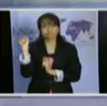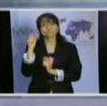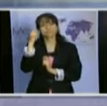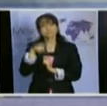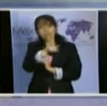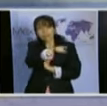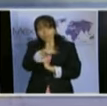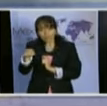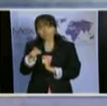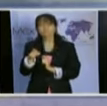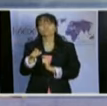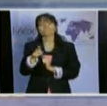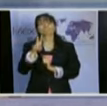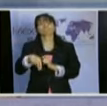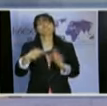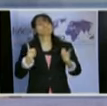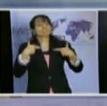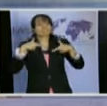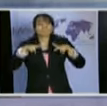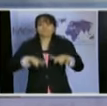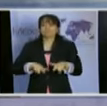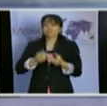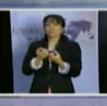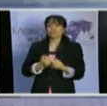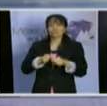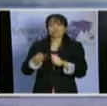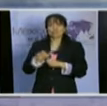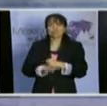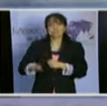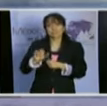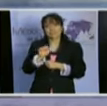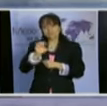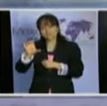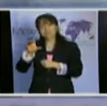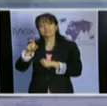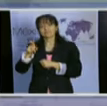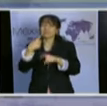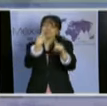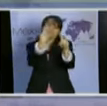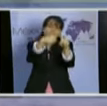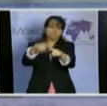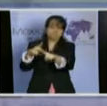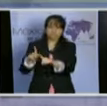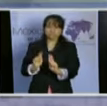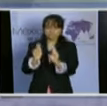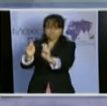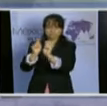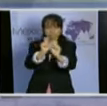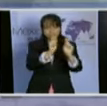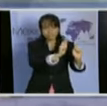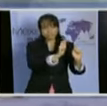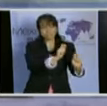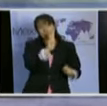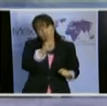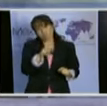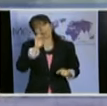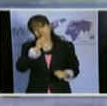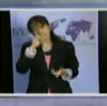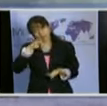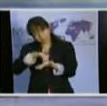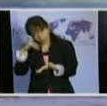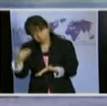a la sociedad civil plural en este foro. Agradecer, por supuesto, la iniciativa del Senado y el